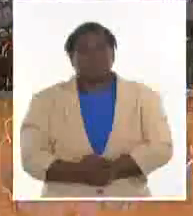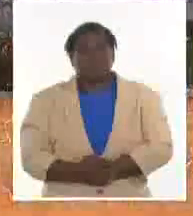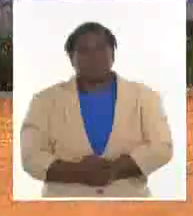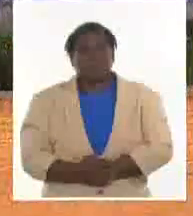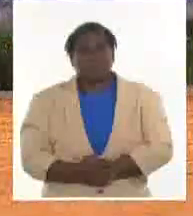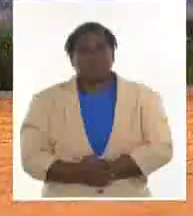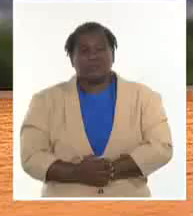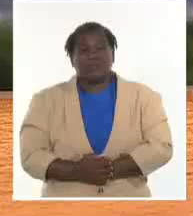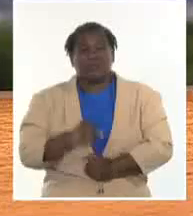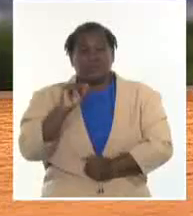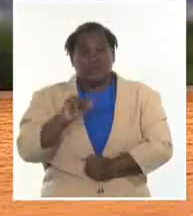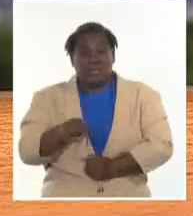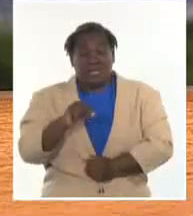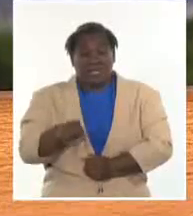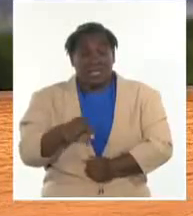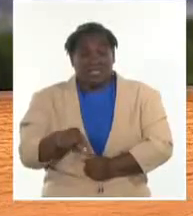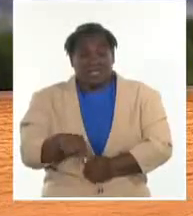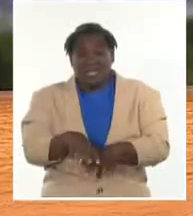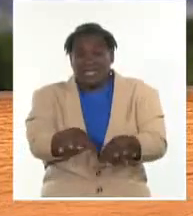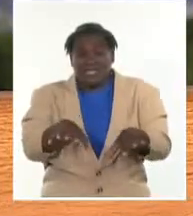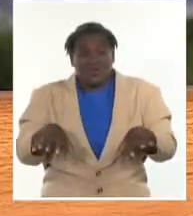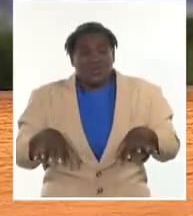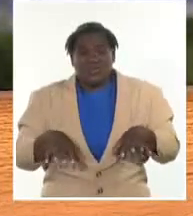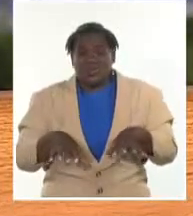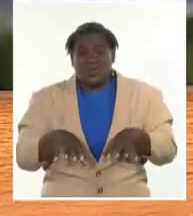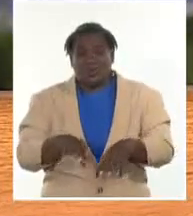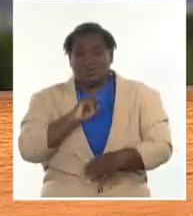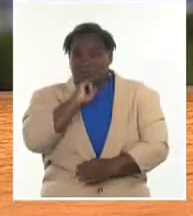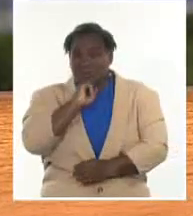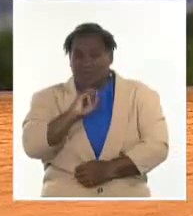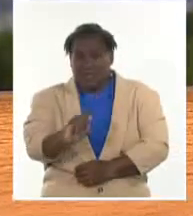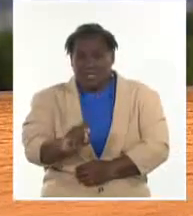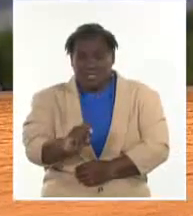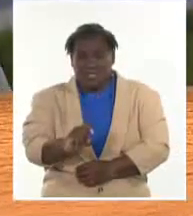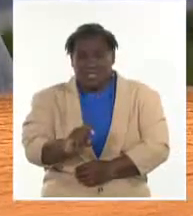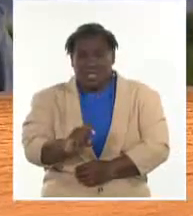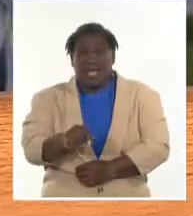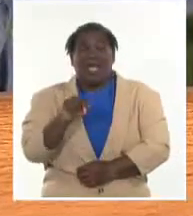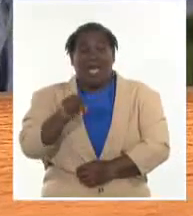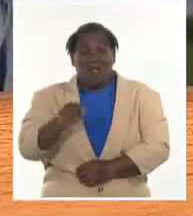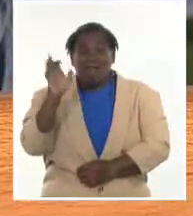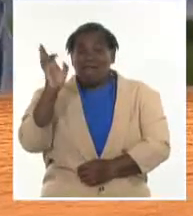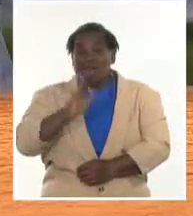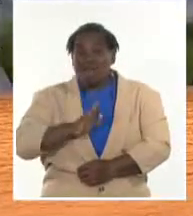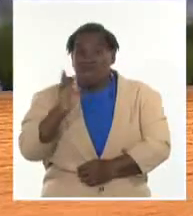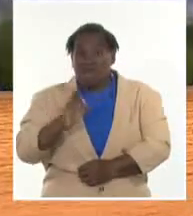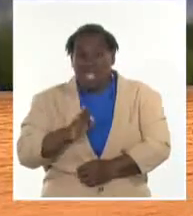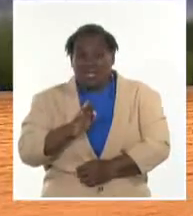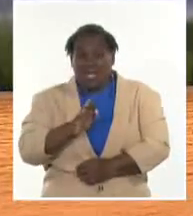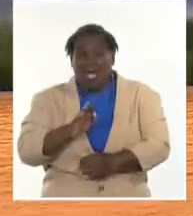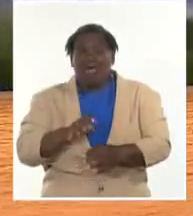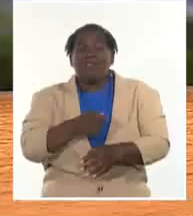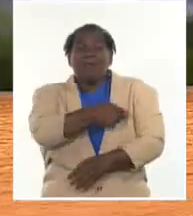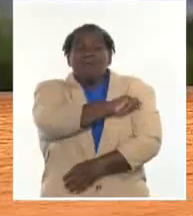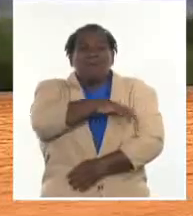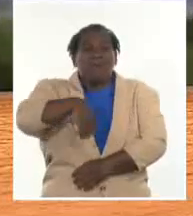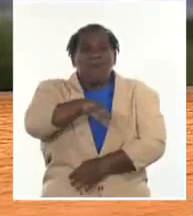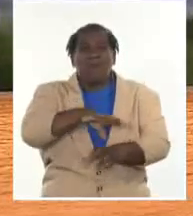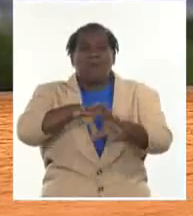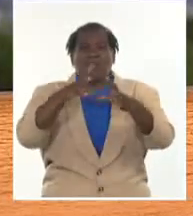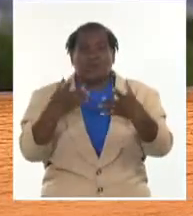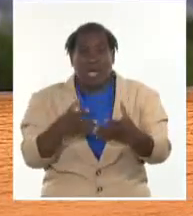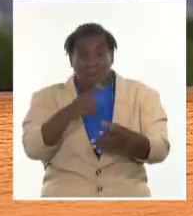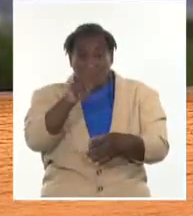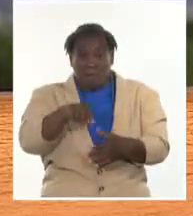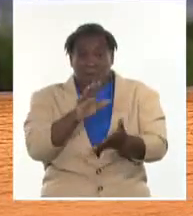Ante estas desafiantes circunstancias, la fiesta del proletariado mundial la hemos dedicado a